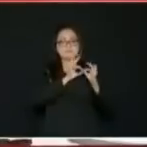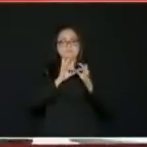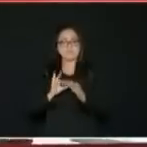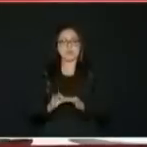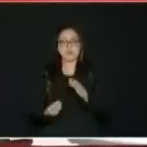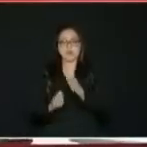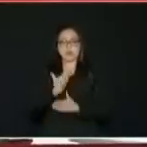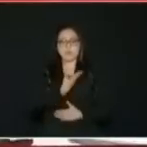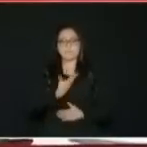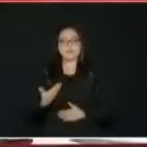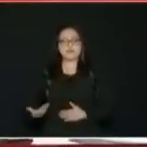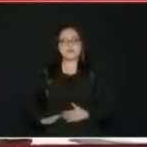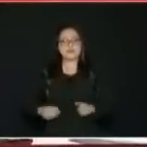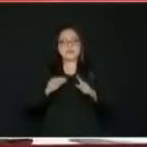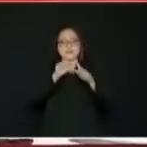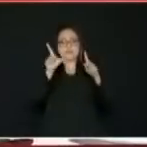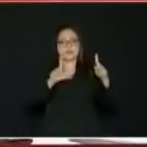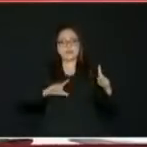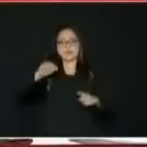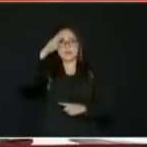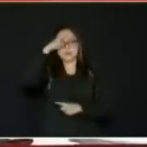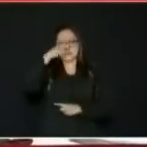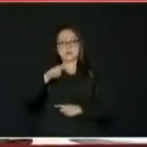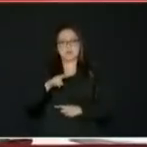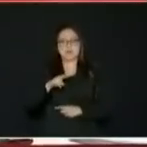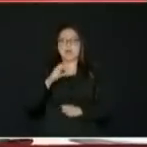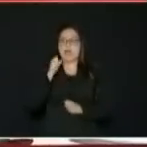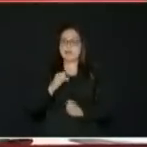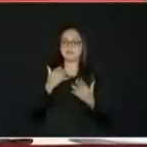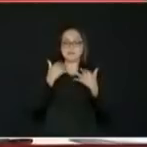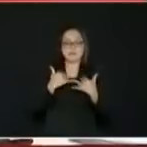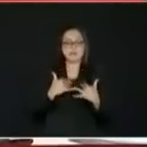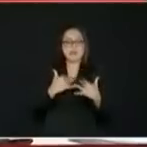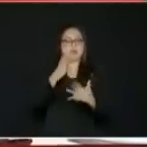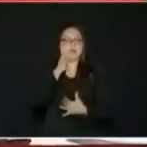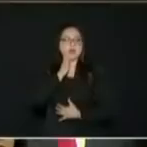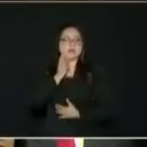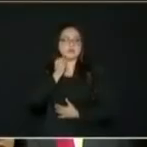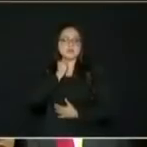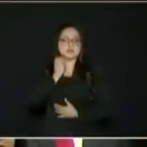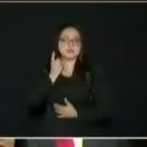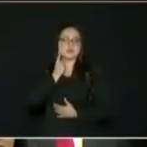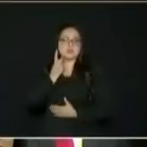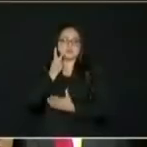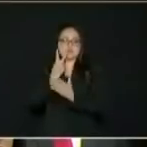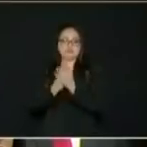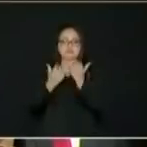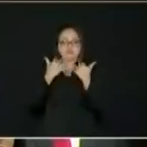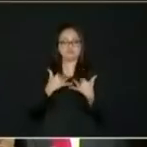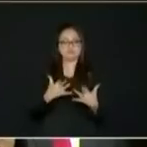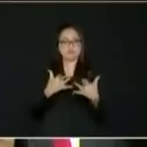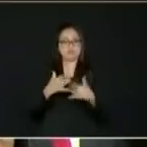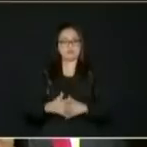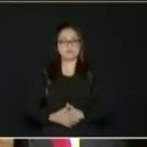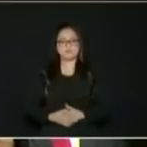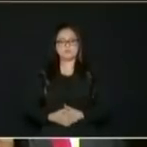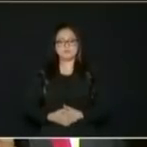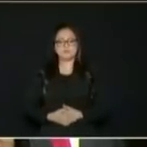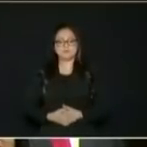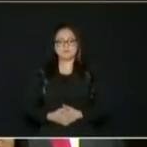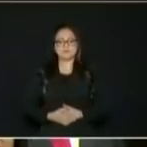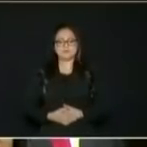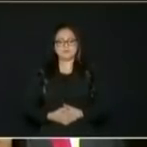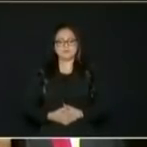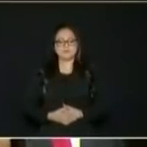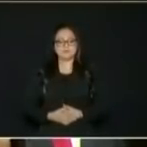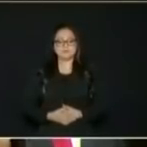presidente de la República ante el Congreso de la Unión. Ahí están las palabras del presidente de la Suprema